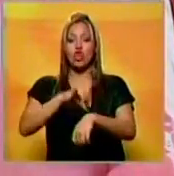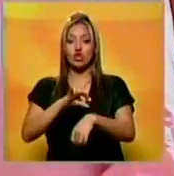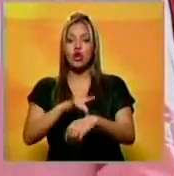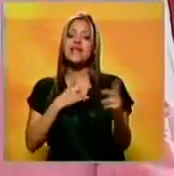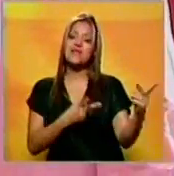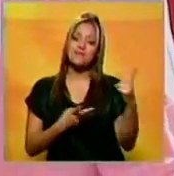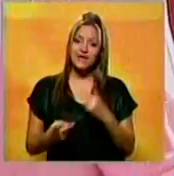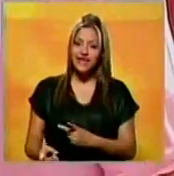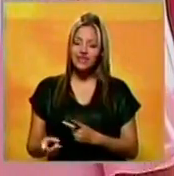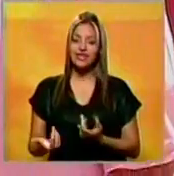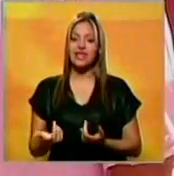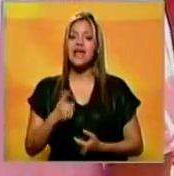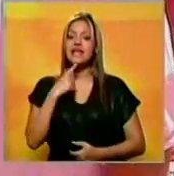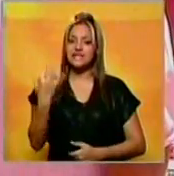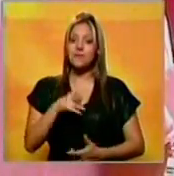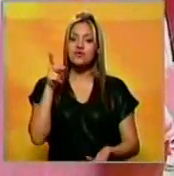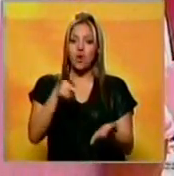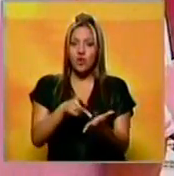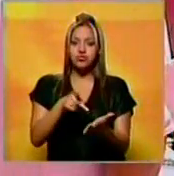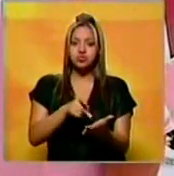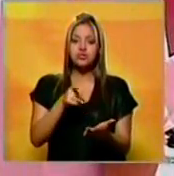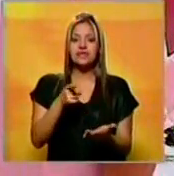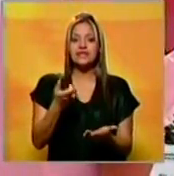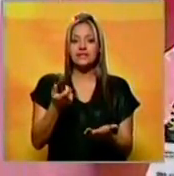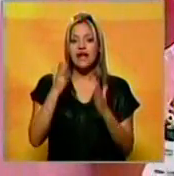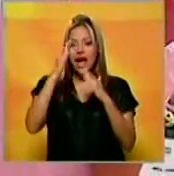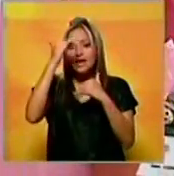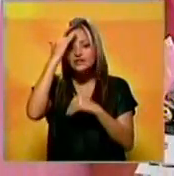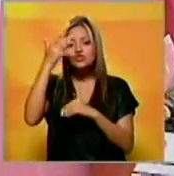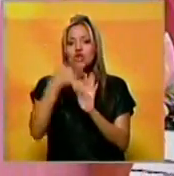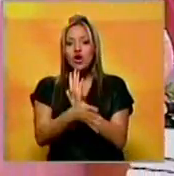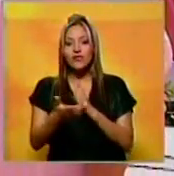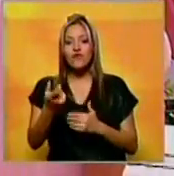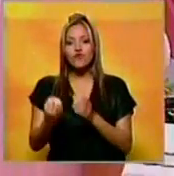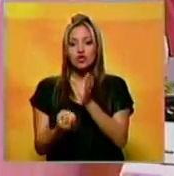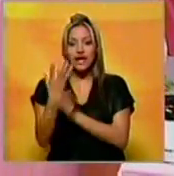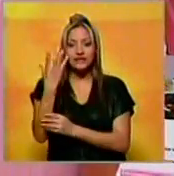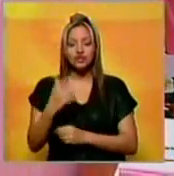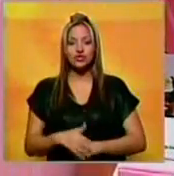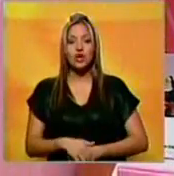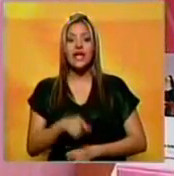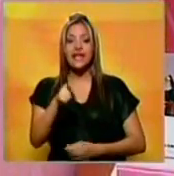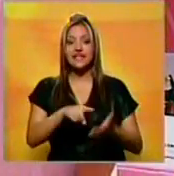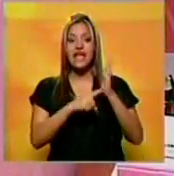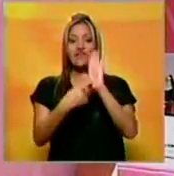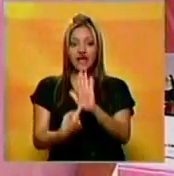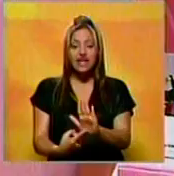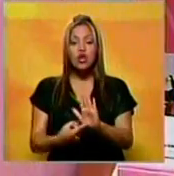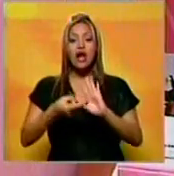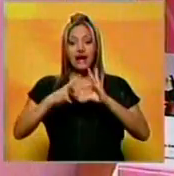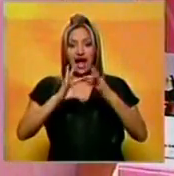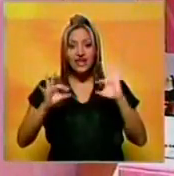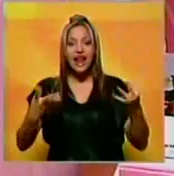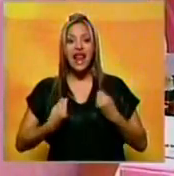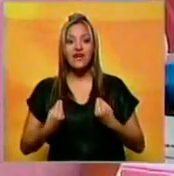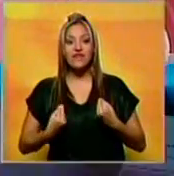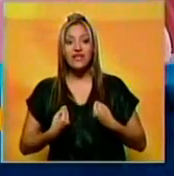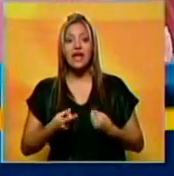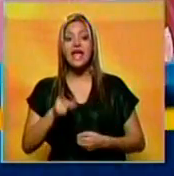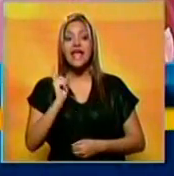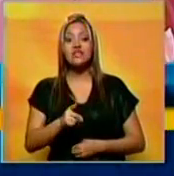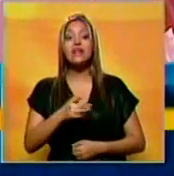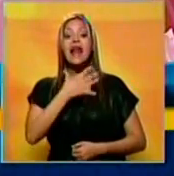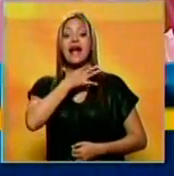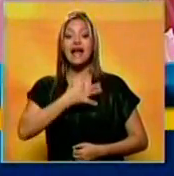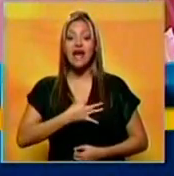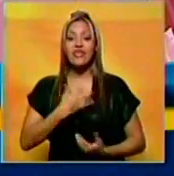por invitarnos, por siempre hacernos partícipe de la labor de Senosalud. Y este evento justamente se llama La Cadena para la Vida, porque con llevar esta